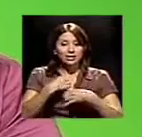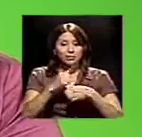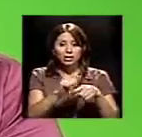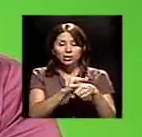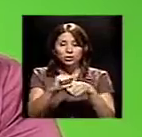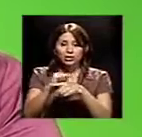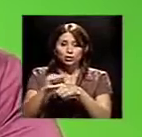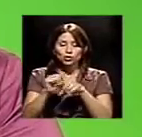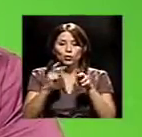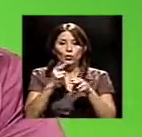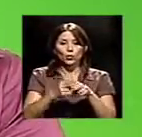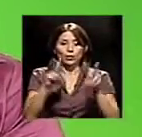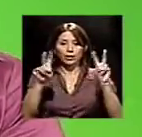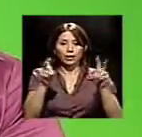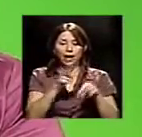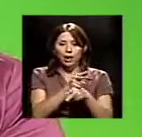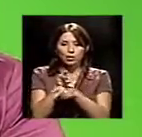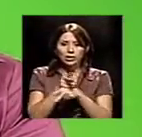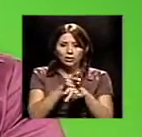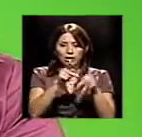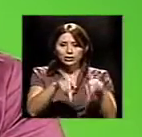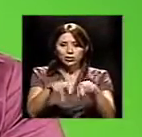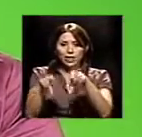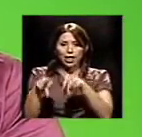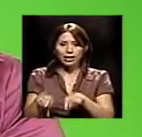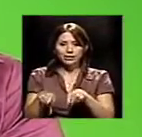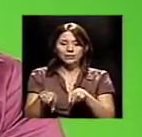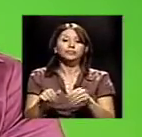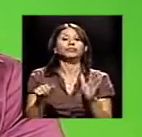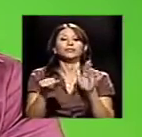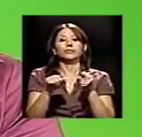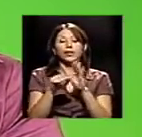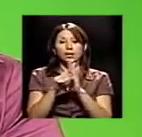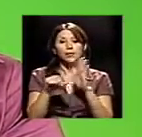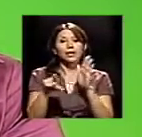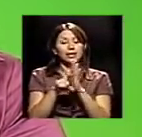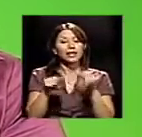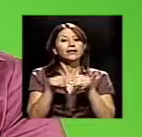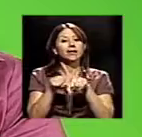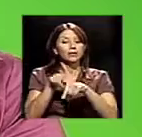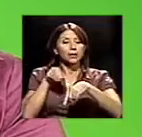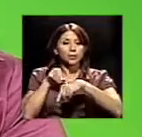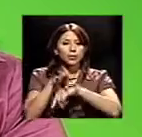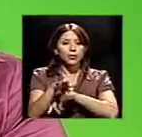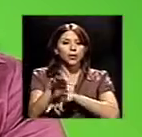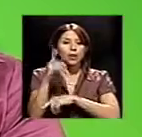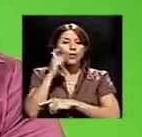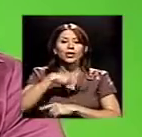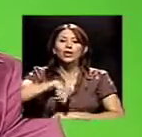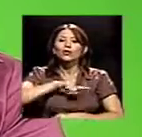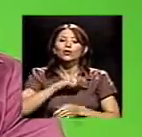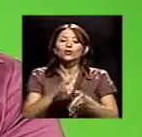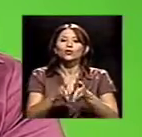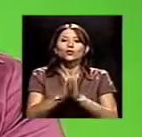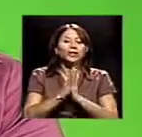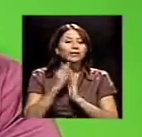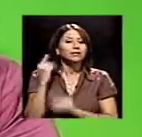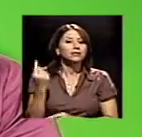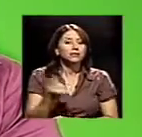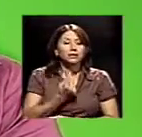ciudadanas. Se ve impactado la Asamblea Legislativa porque a nosotros nos piden, no hay una semana donde no